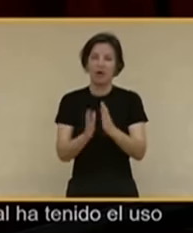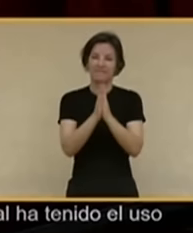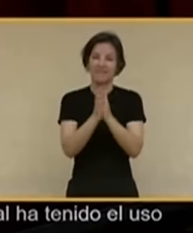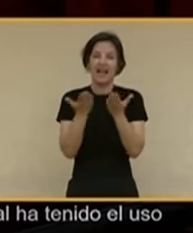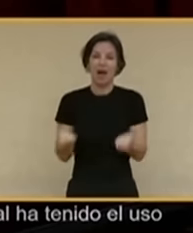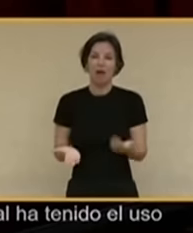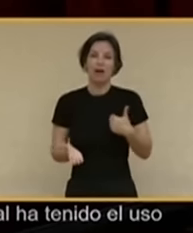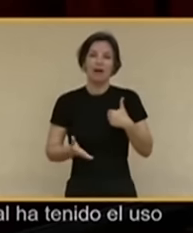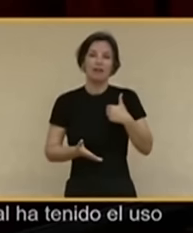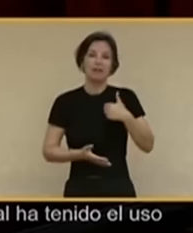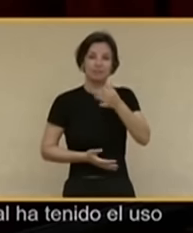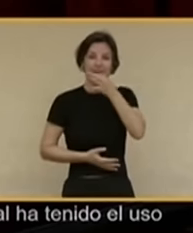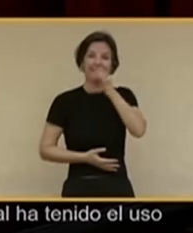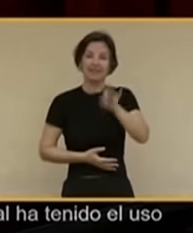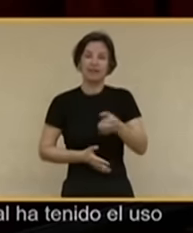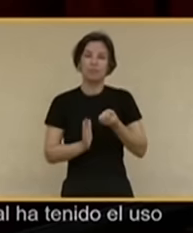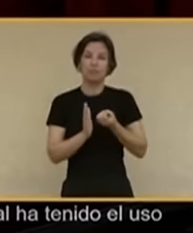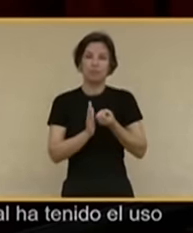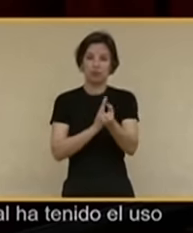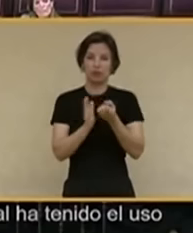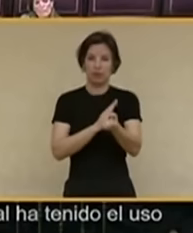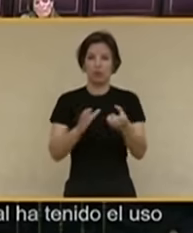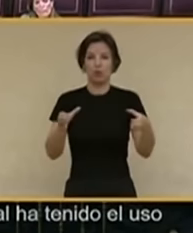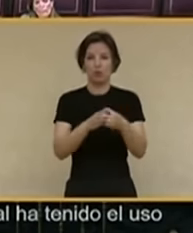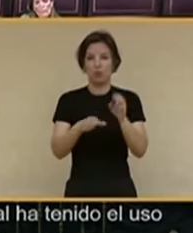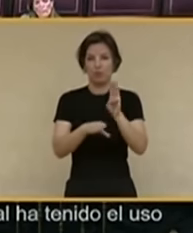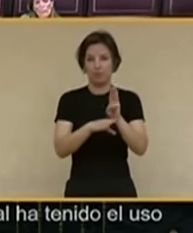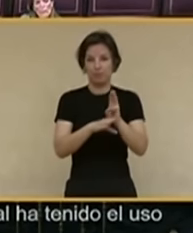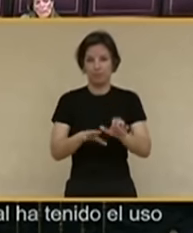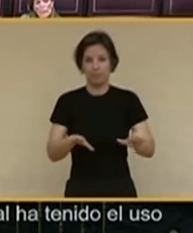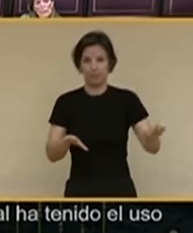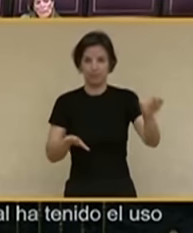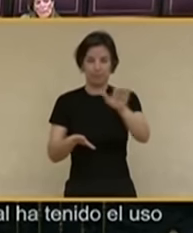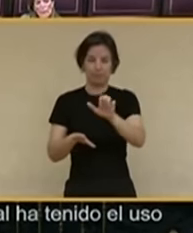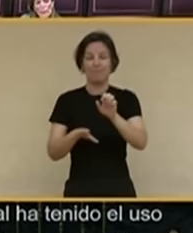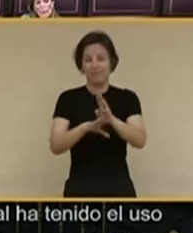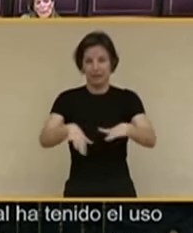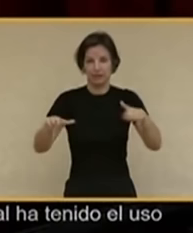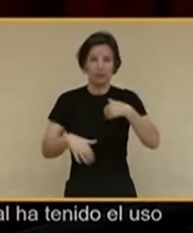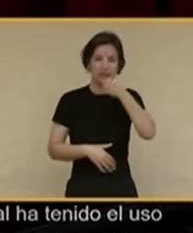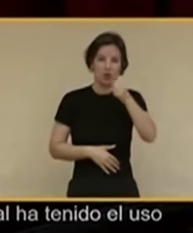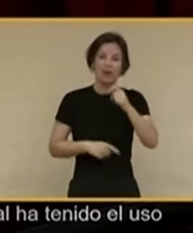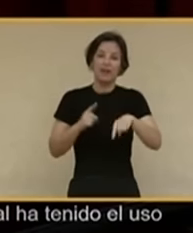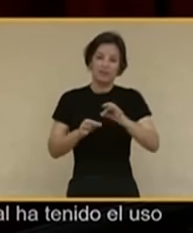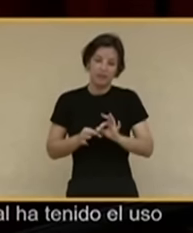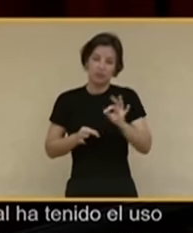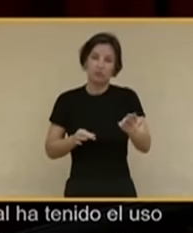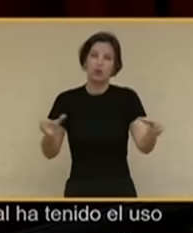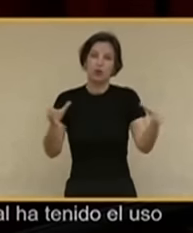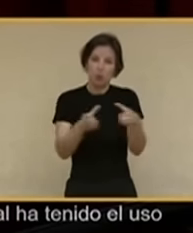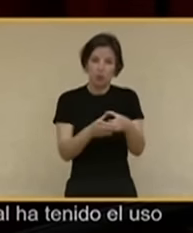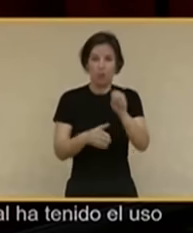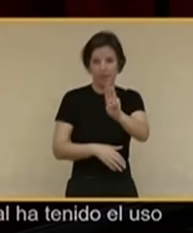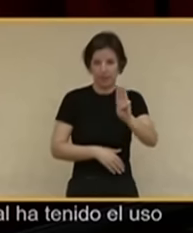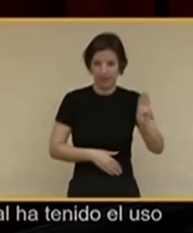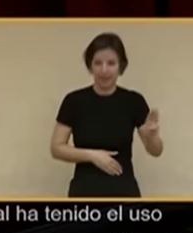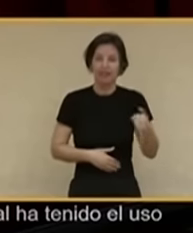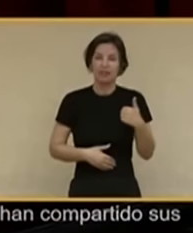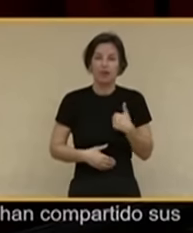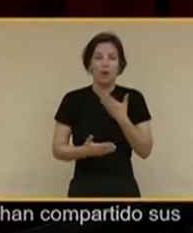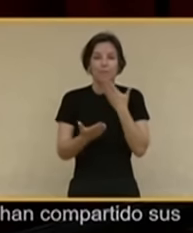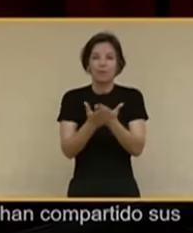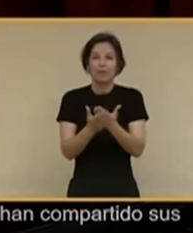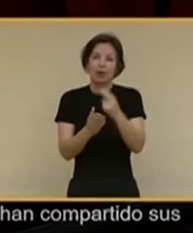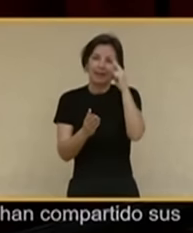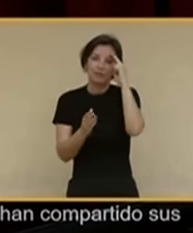ahora está en el uso de la palabra portavoz del grupo parlamentario socialista luego le corresponderá el turno al portavoz del grupo parlamentario popular y yo pido